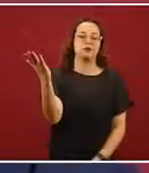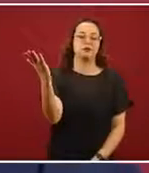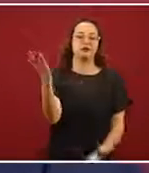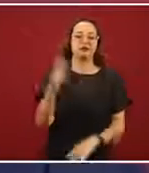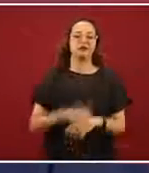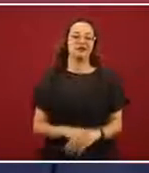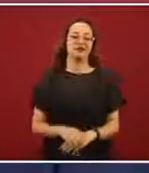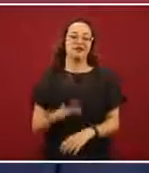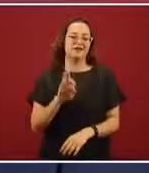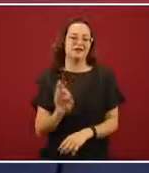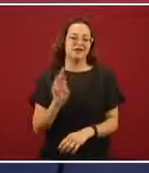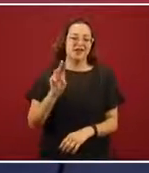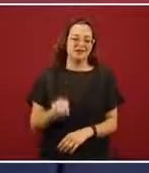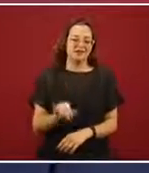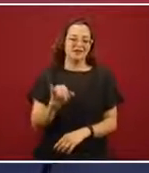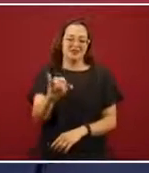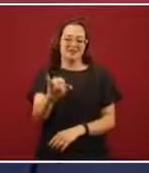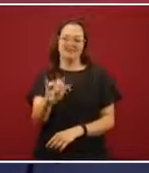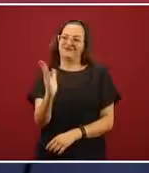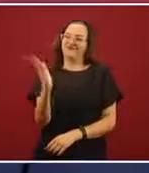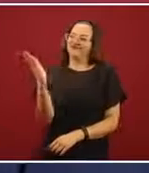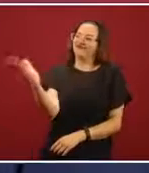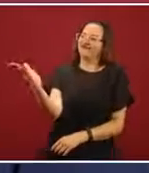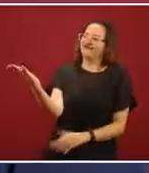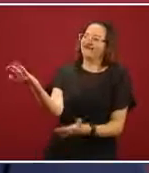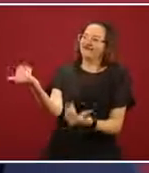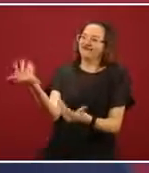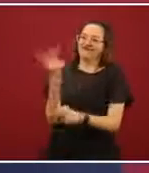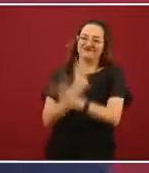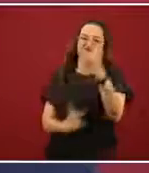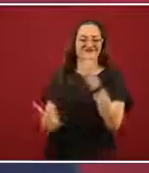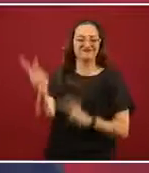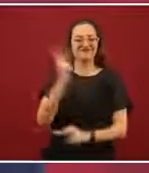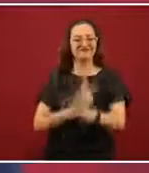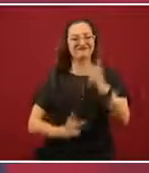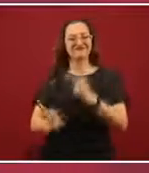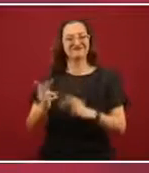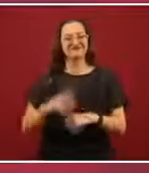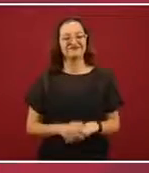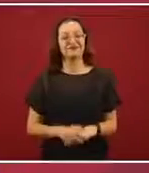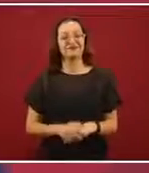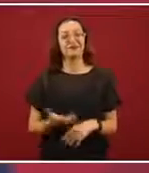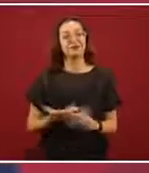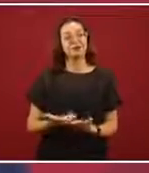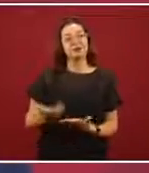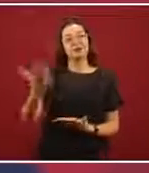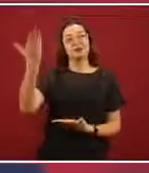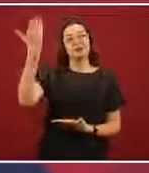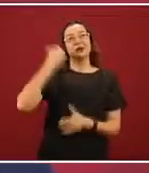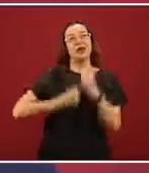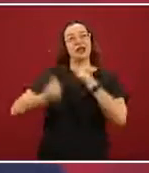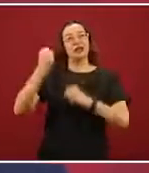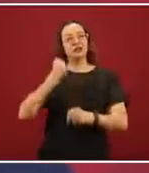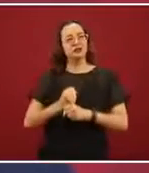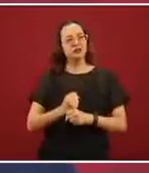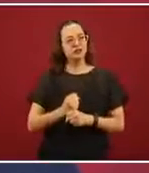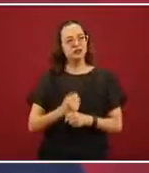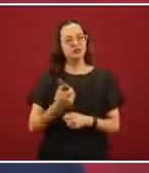Entraba el Fondo Monetario Internacional. Cuando Zedillo